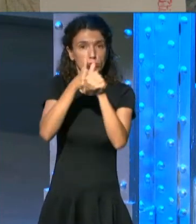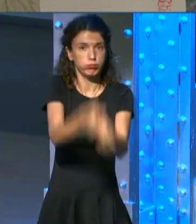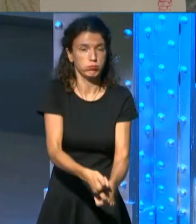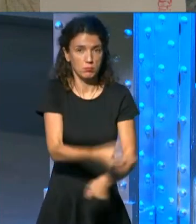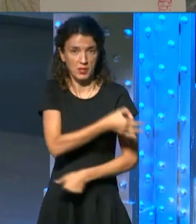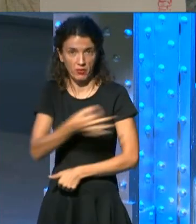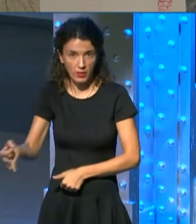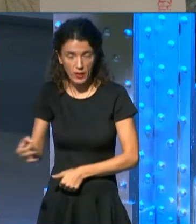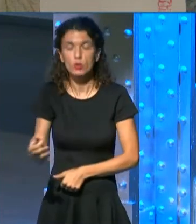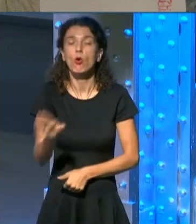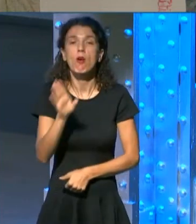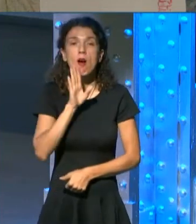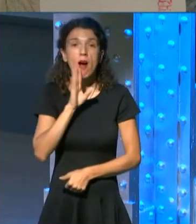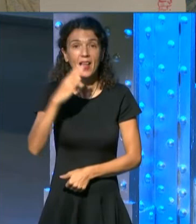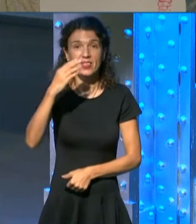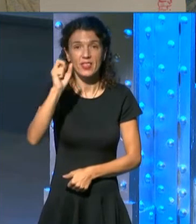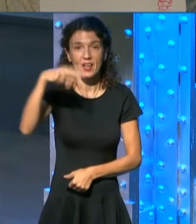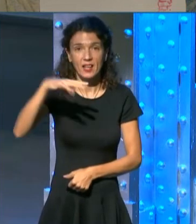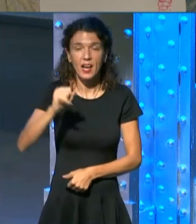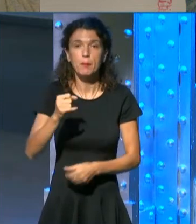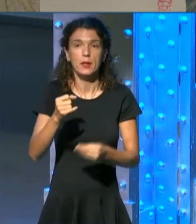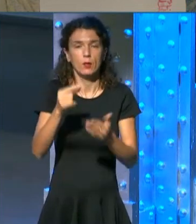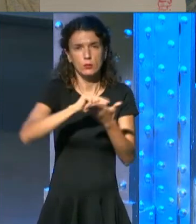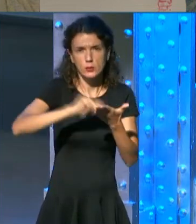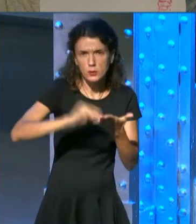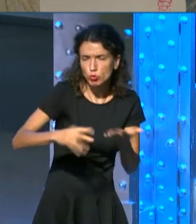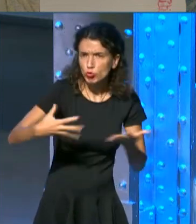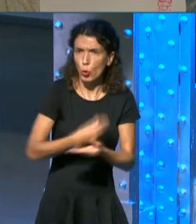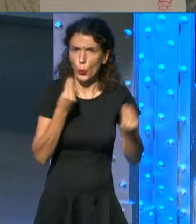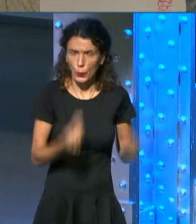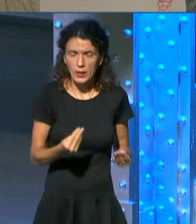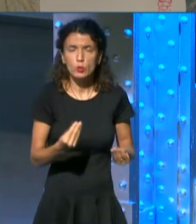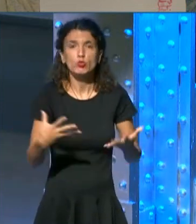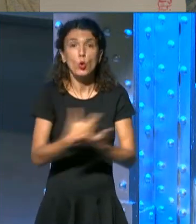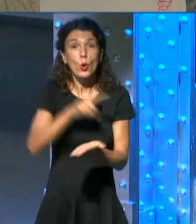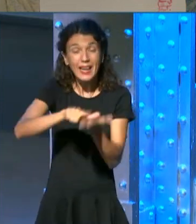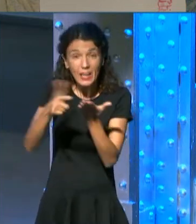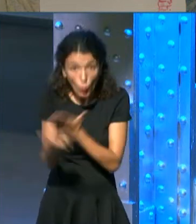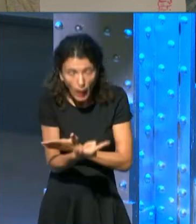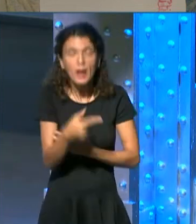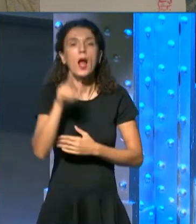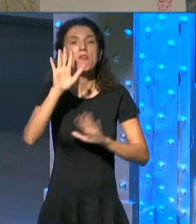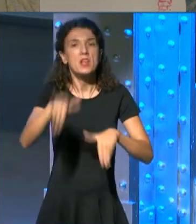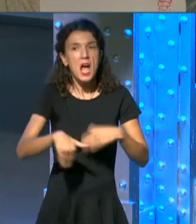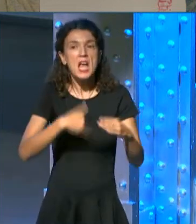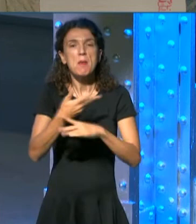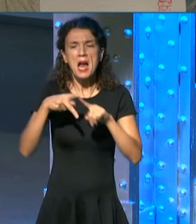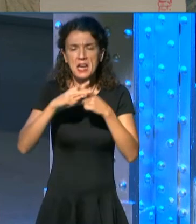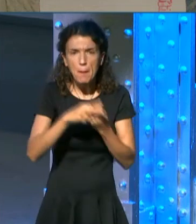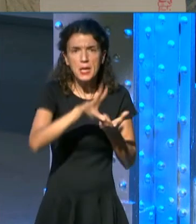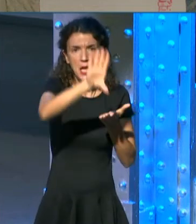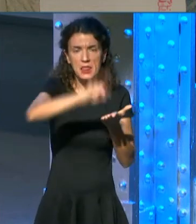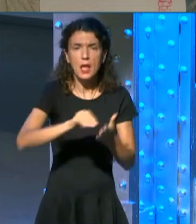Me rellenaba, como nos enseñaba Carmen, todas las historias de usuario, cogía y con este lenguaje único iba a la herramienta